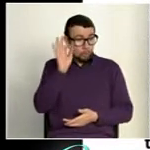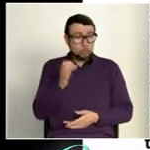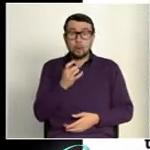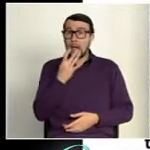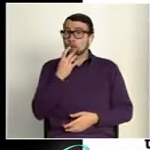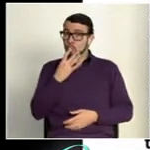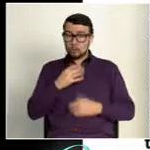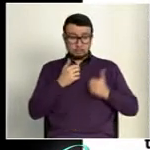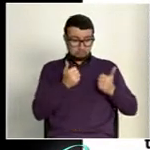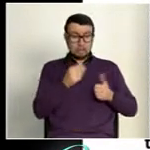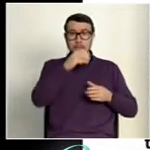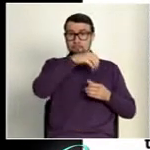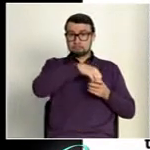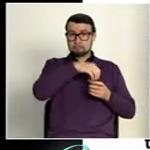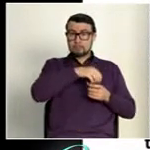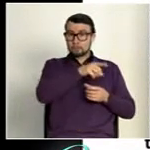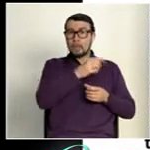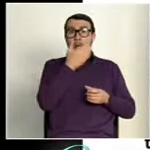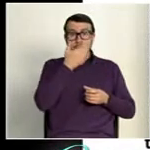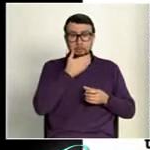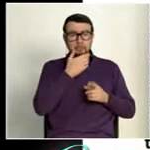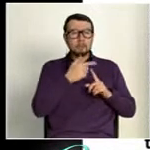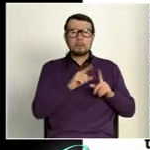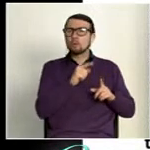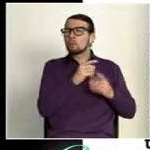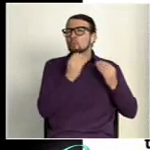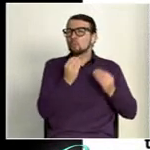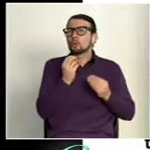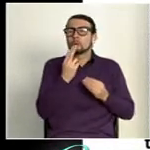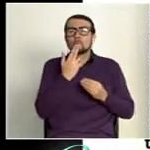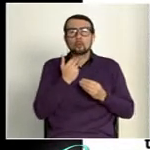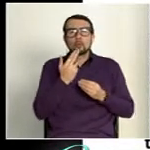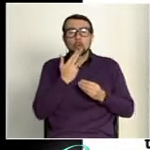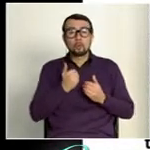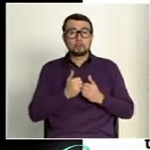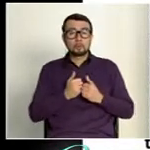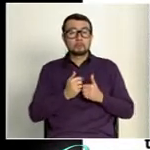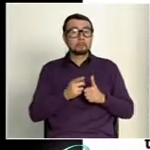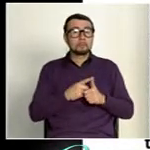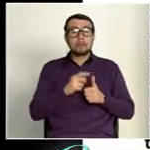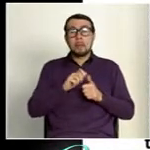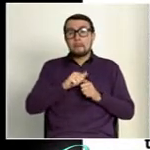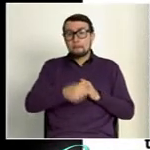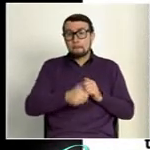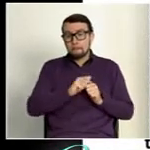fructosa, son frutas que son bastante dulces. O sea, digamos como banano,